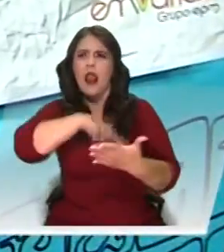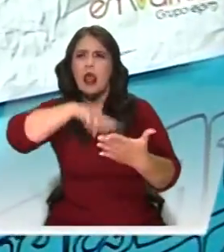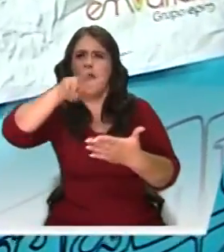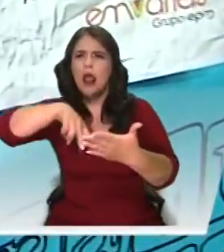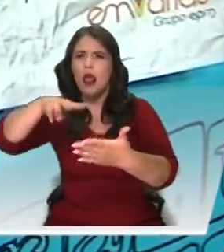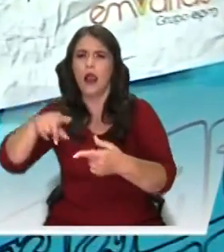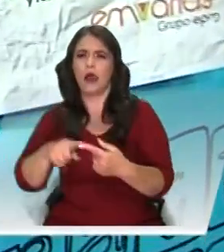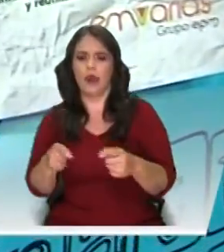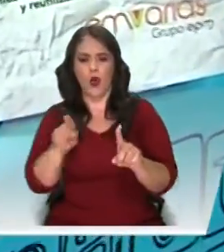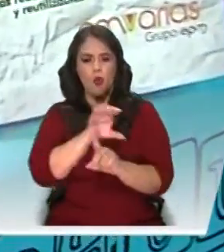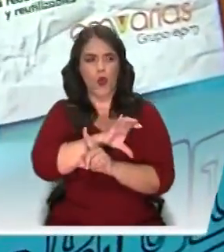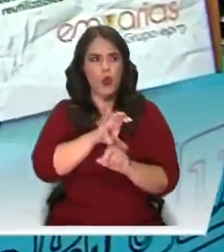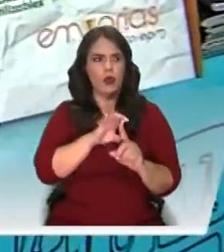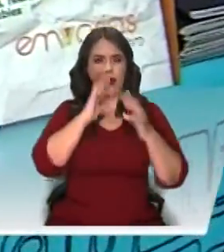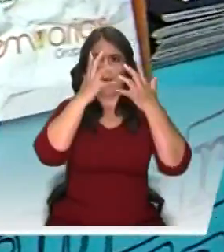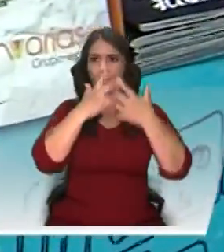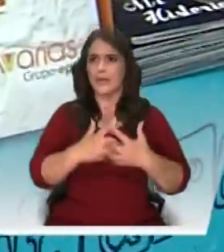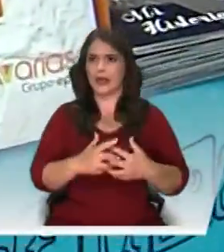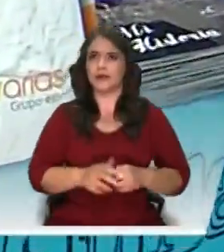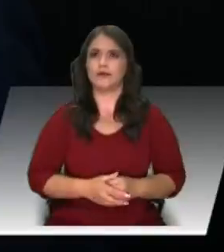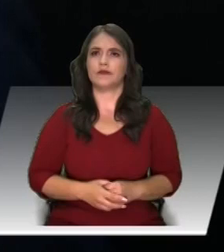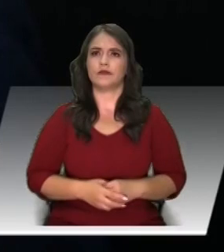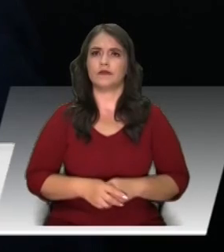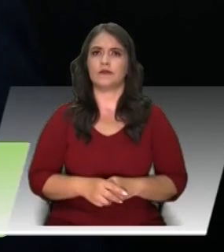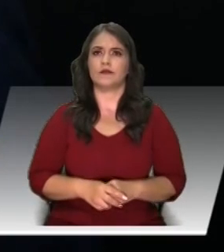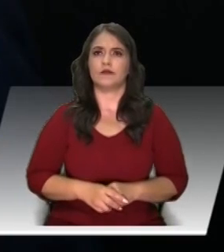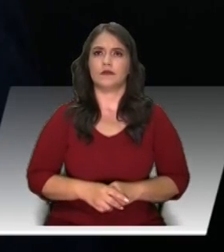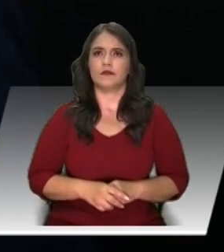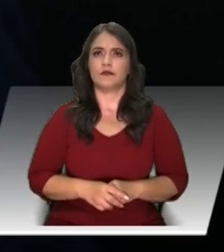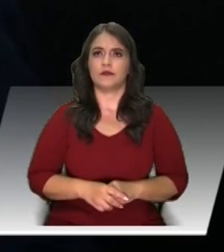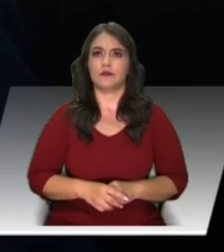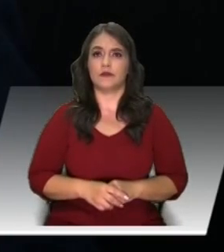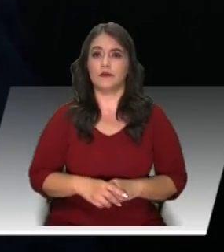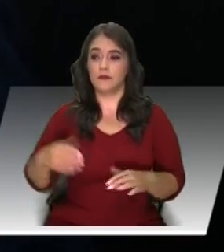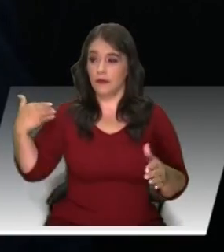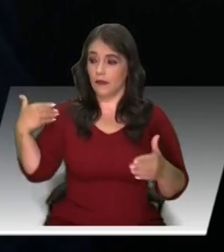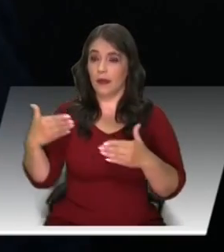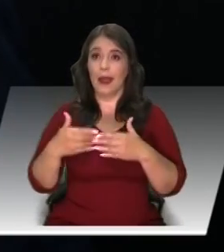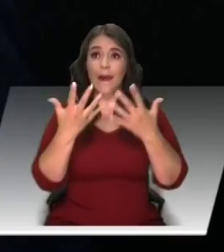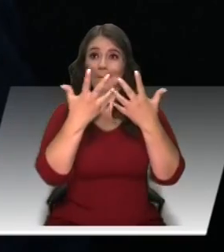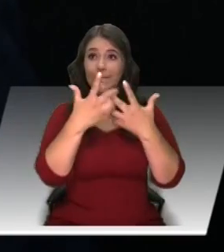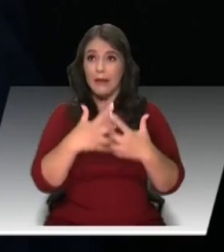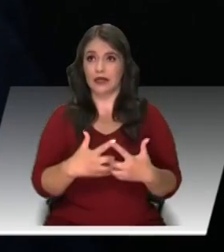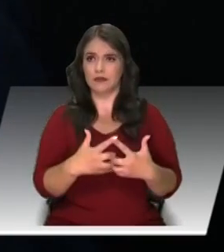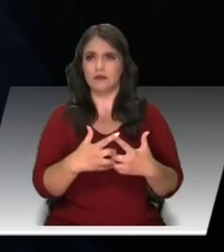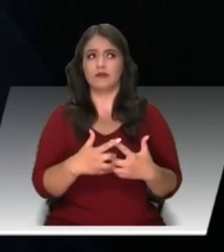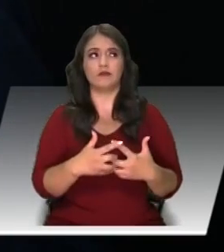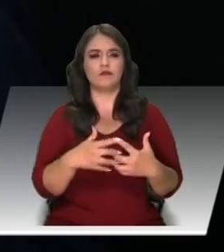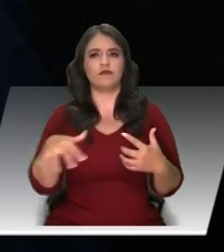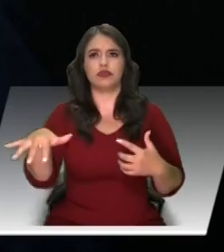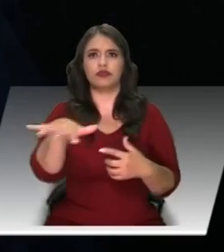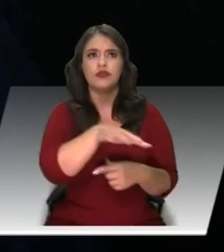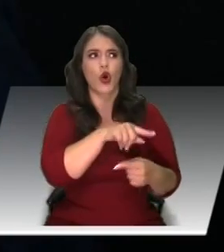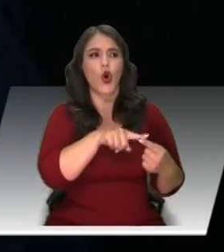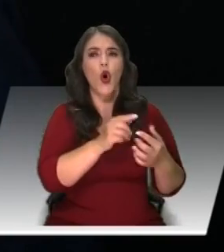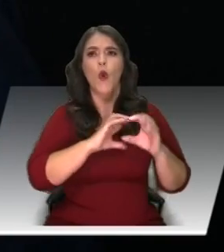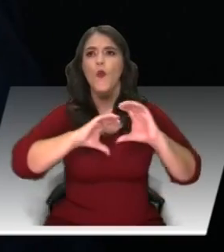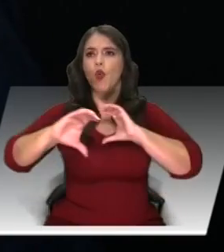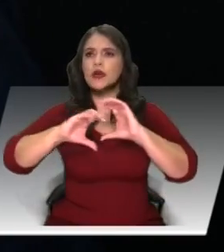sentido cultural de las industrias. Lo que hemos entendido es que las empresas necesitan una forma disruptiva y diferente de